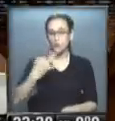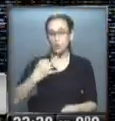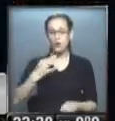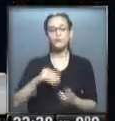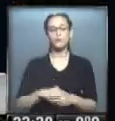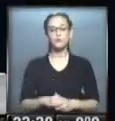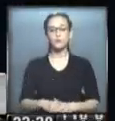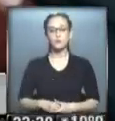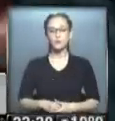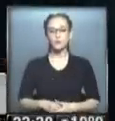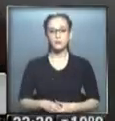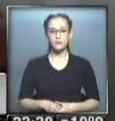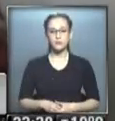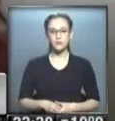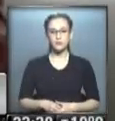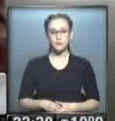rock.